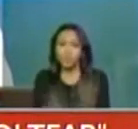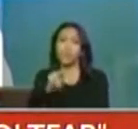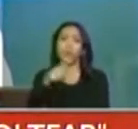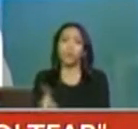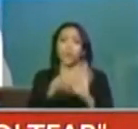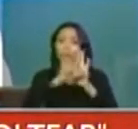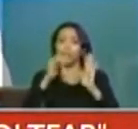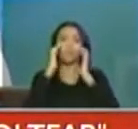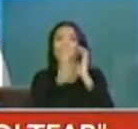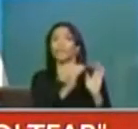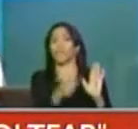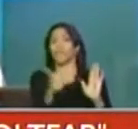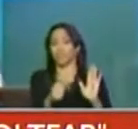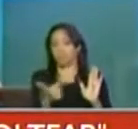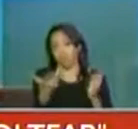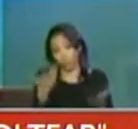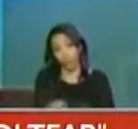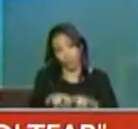son respetadas. Y repito,